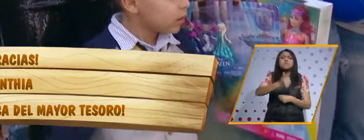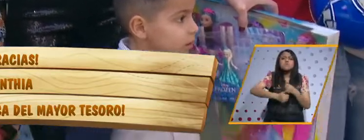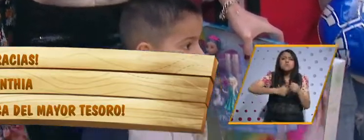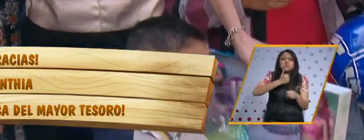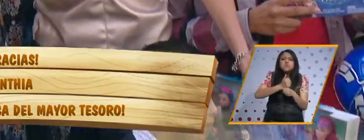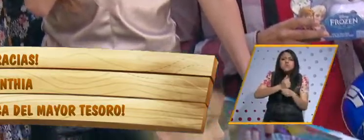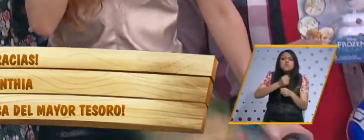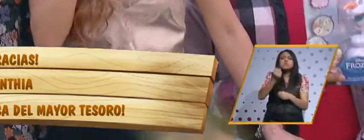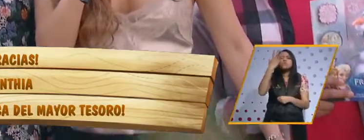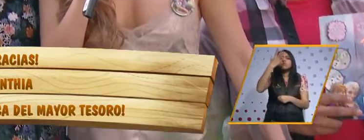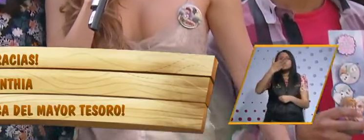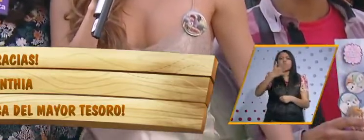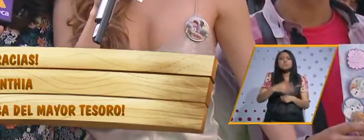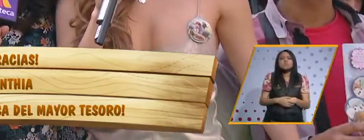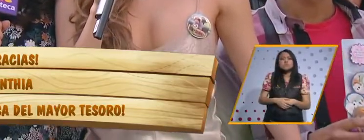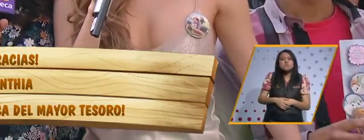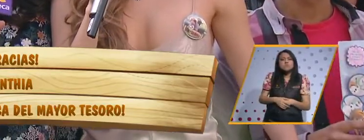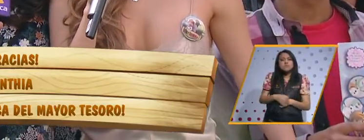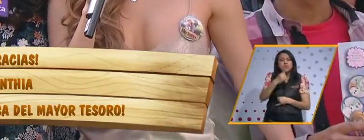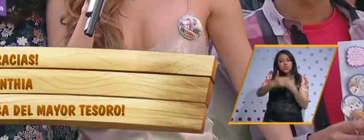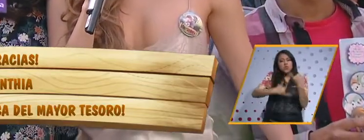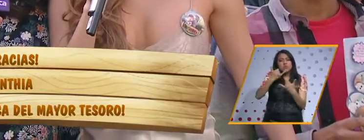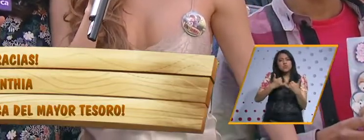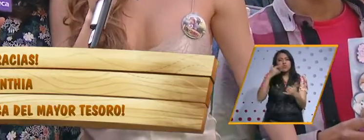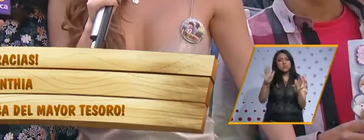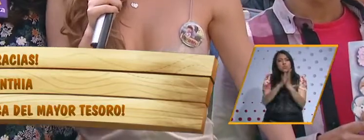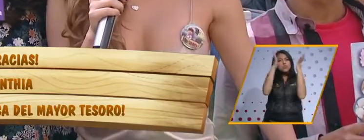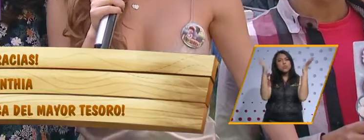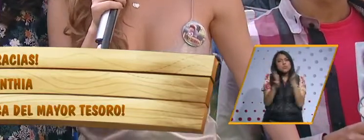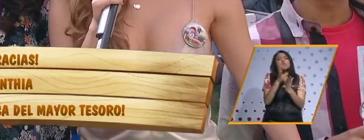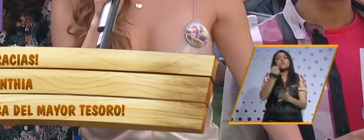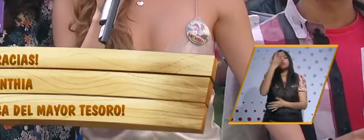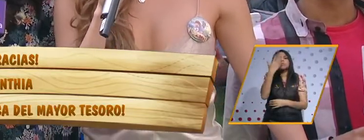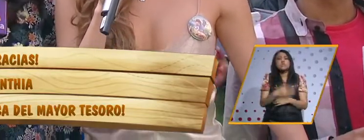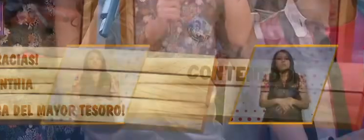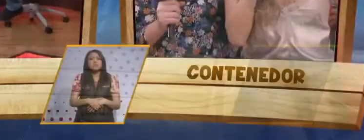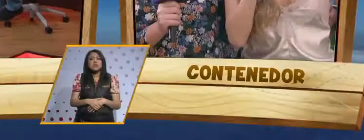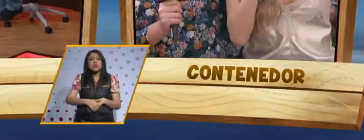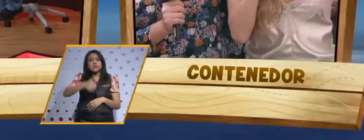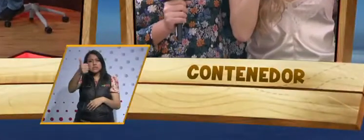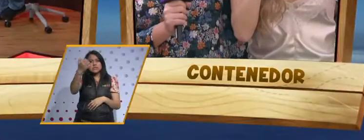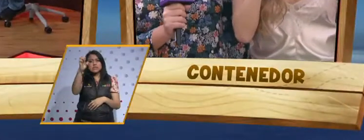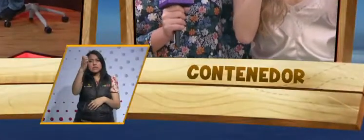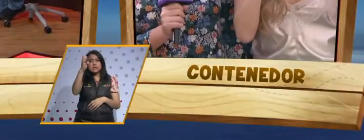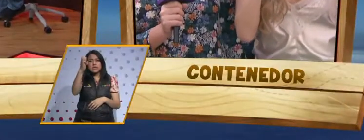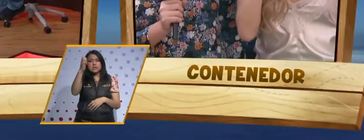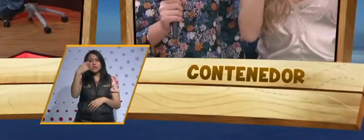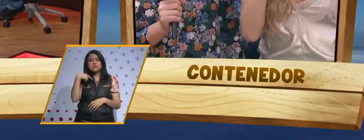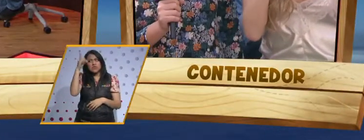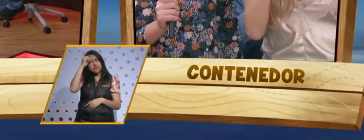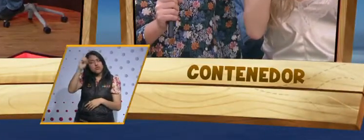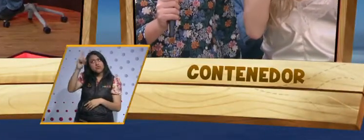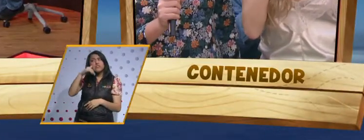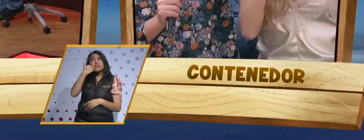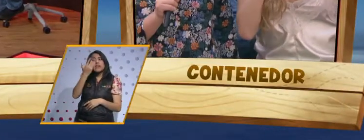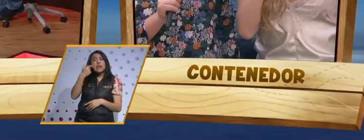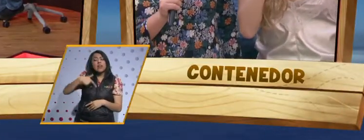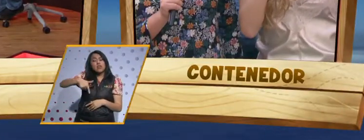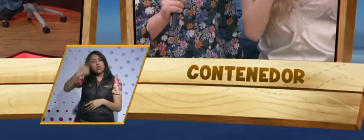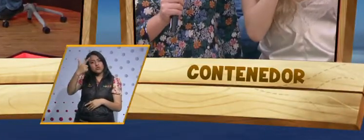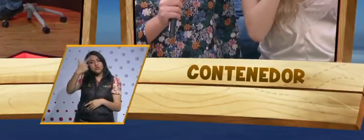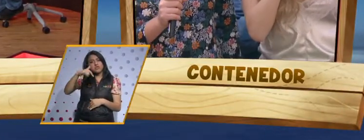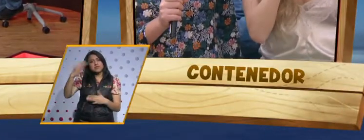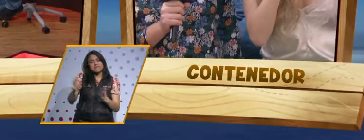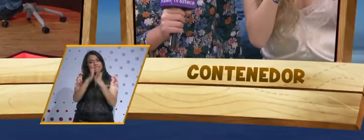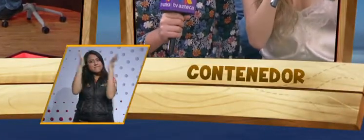¿cuántos años llevas participado conmigo en el juguetón? Yo creo que ya ahora que repartamos juguetes el 6 de enero, si Dios quiere, ya va a ser el número 12, señor. ¿12?